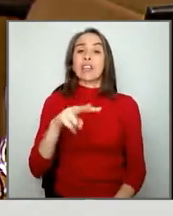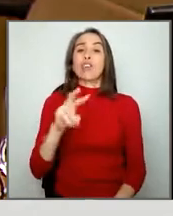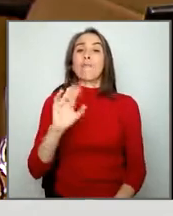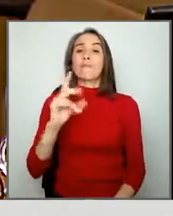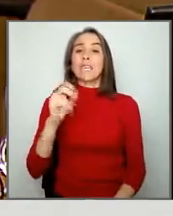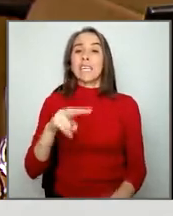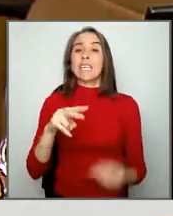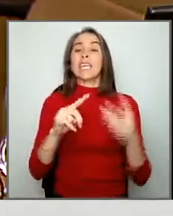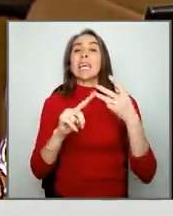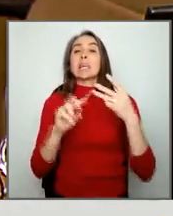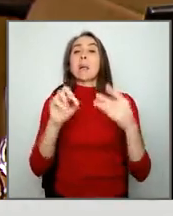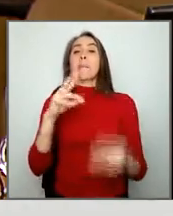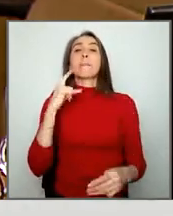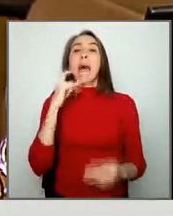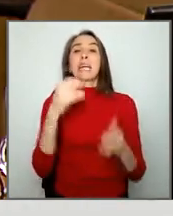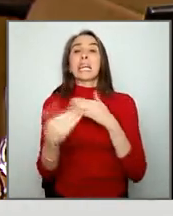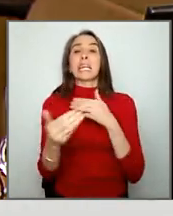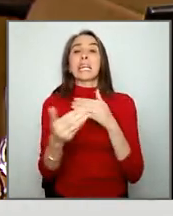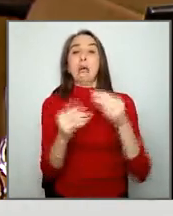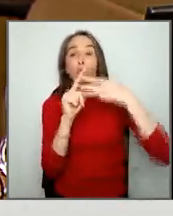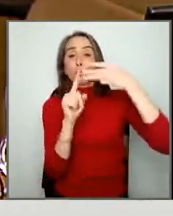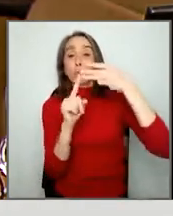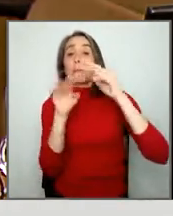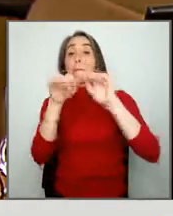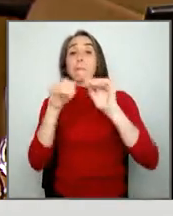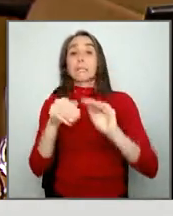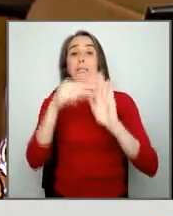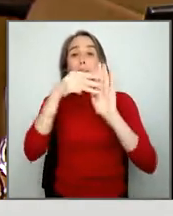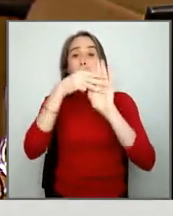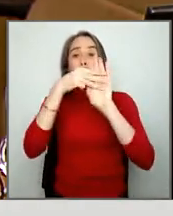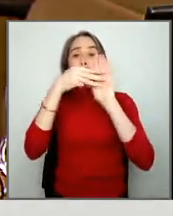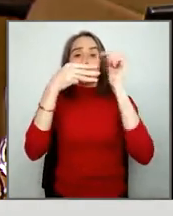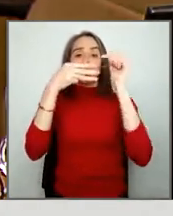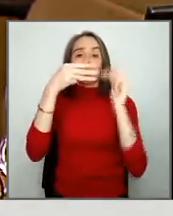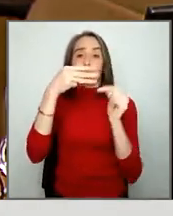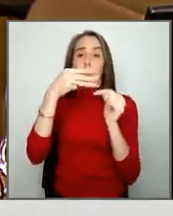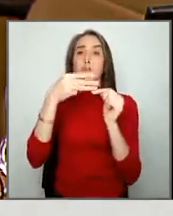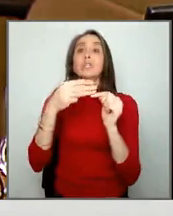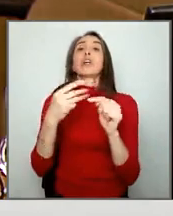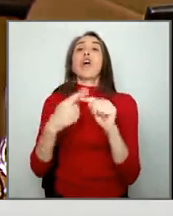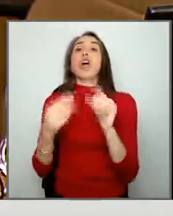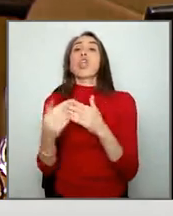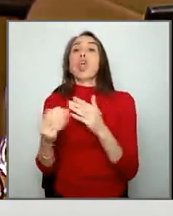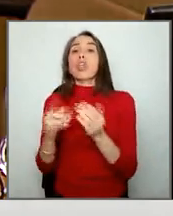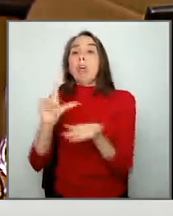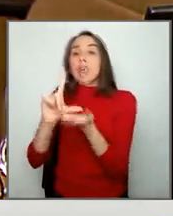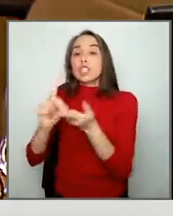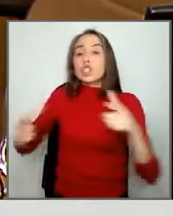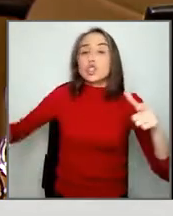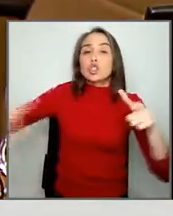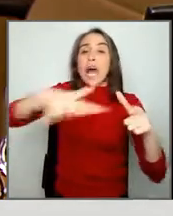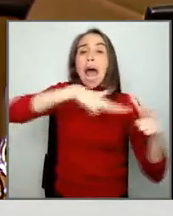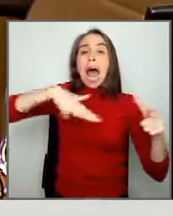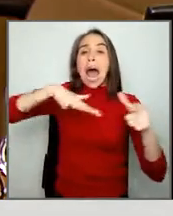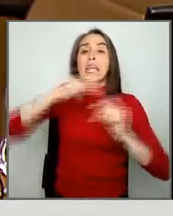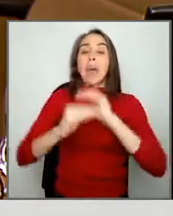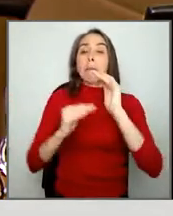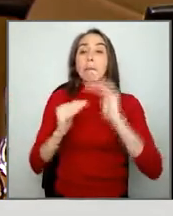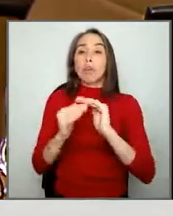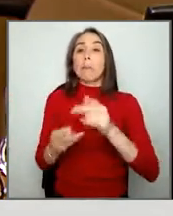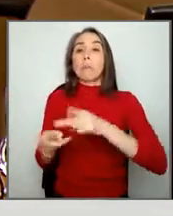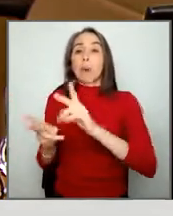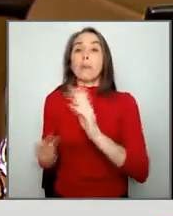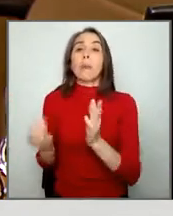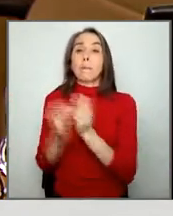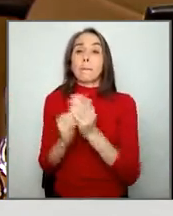se mantiene y además en las áreas protegidas donde pueden funcionar se aumenta las exigencias es así